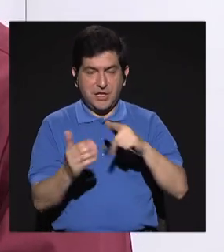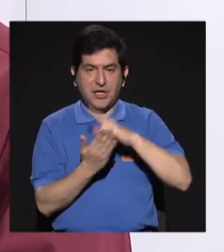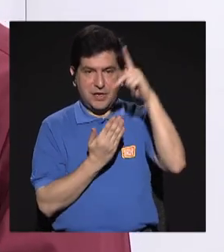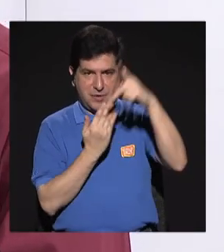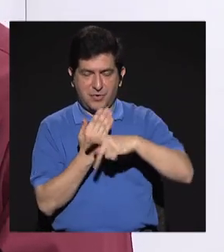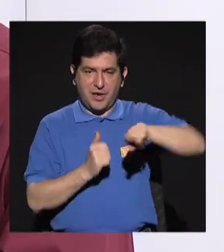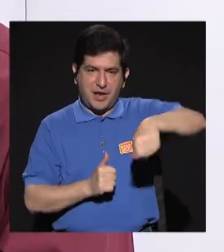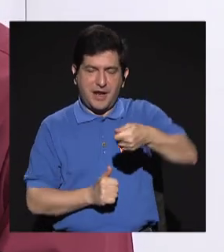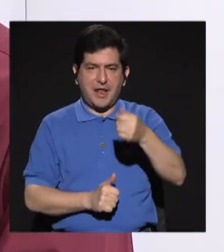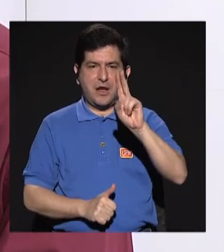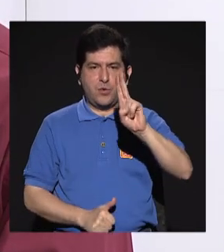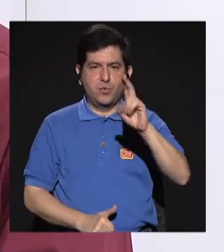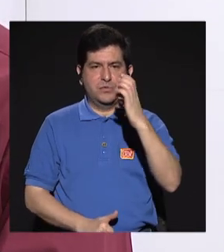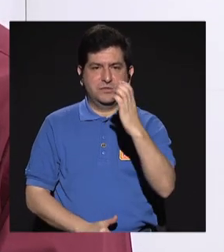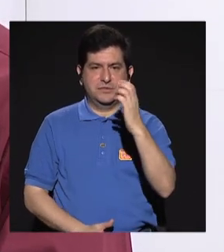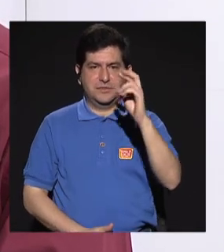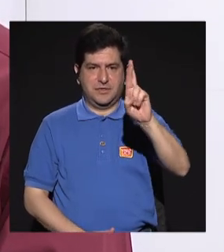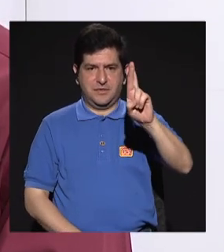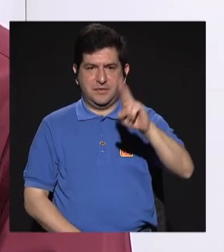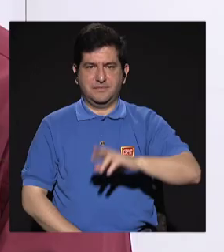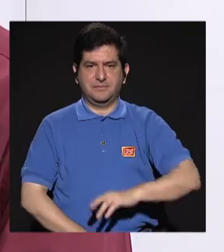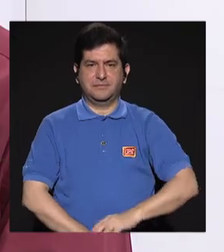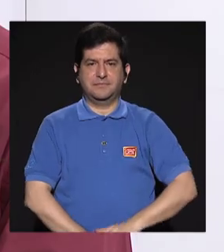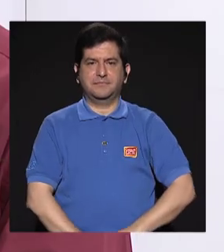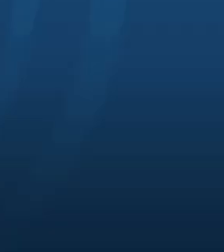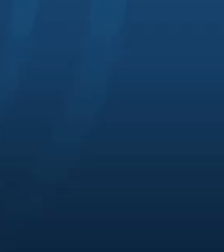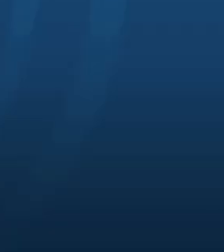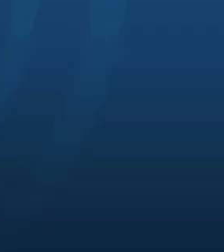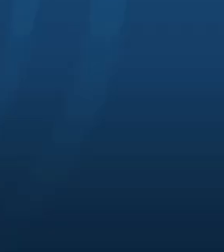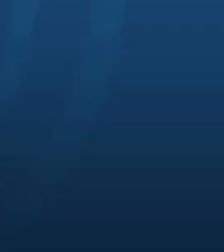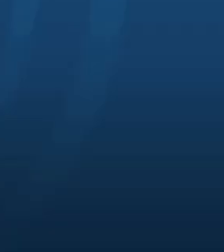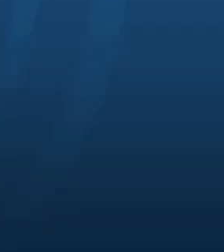continúen con la programación de canal user